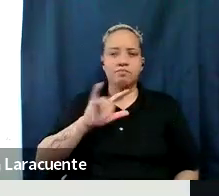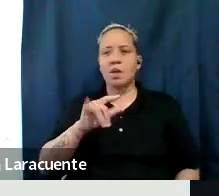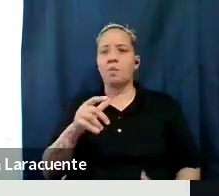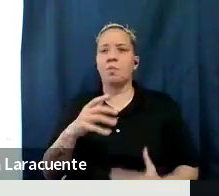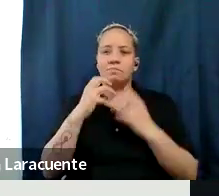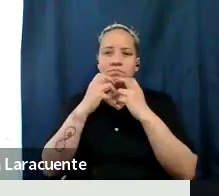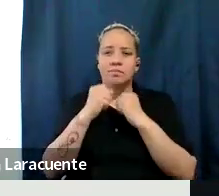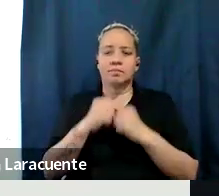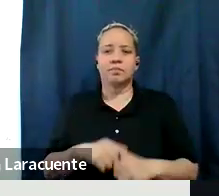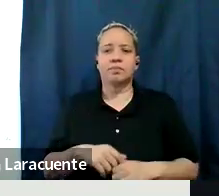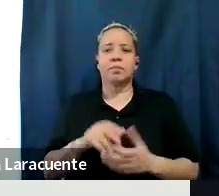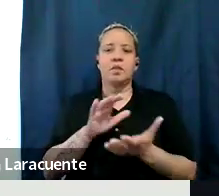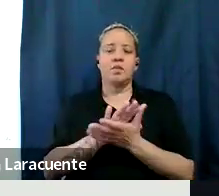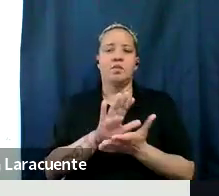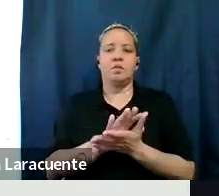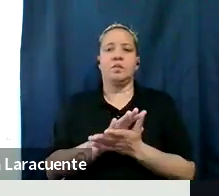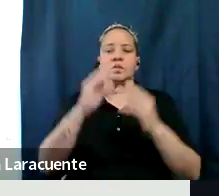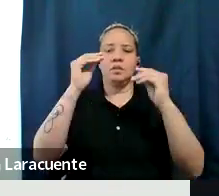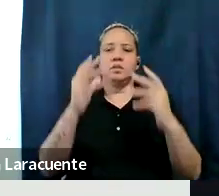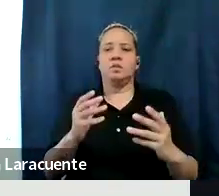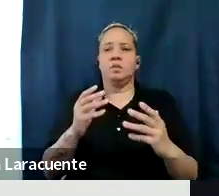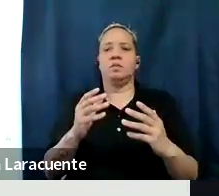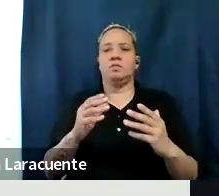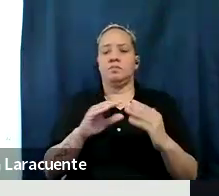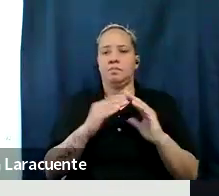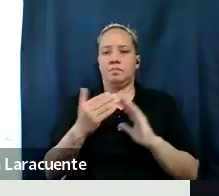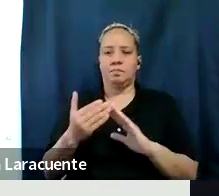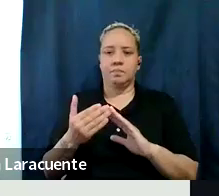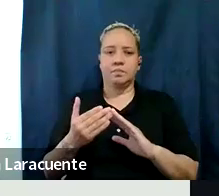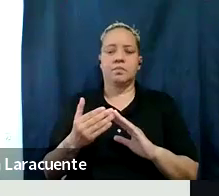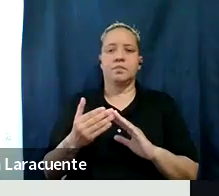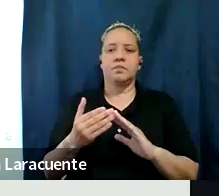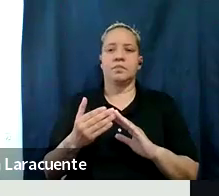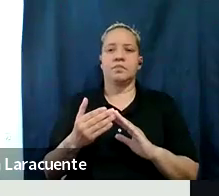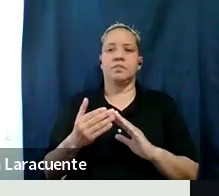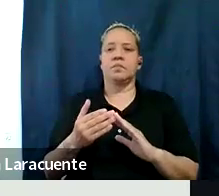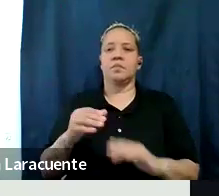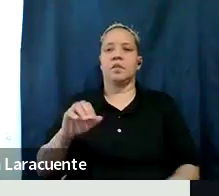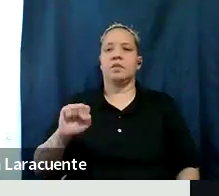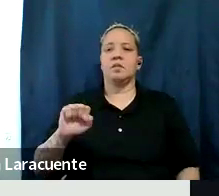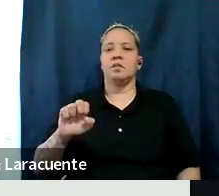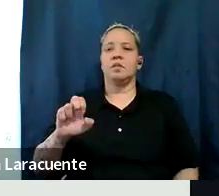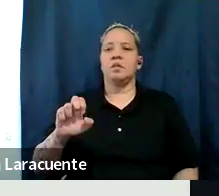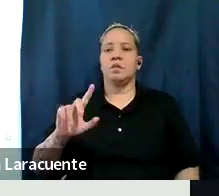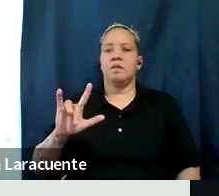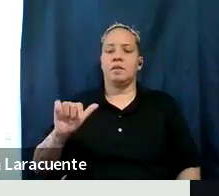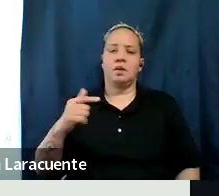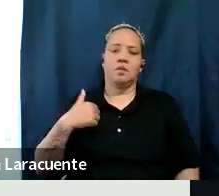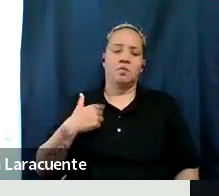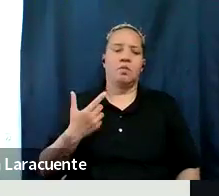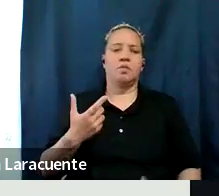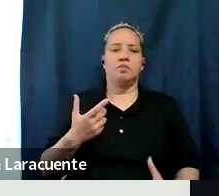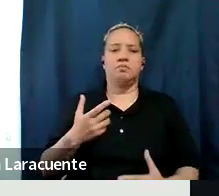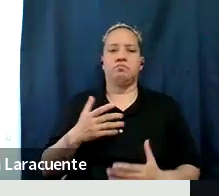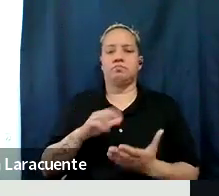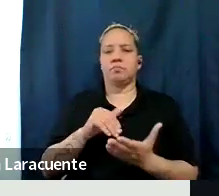En mi escuelita había un profesor de pueblo, de los pueblos de Sevilla. Yo era de capital, pero había un profesor